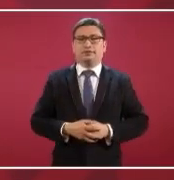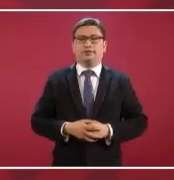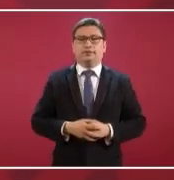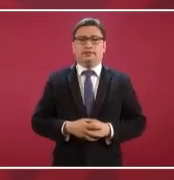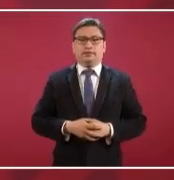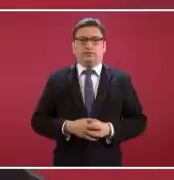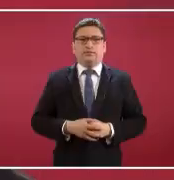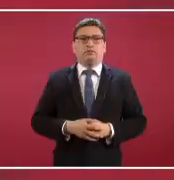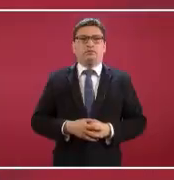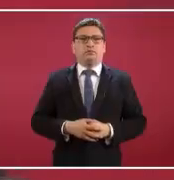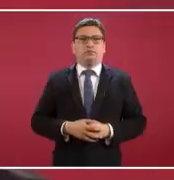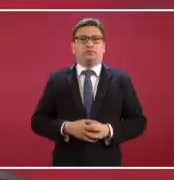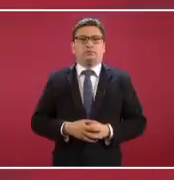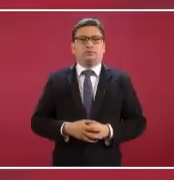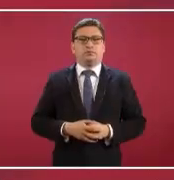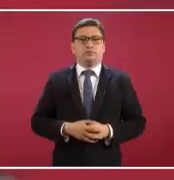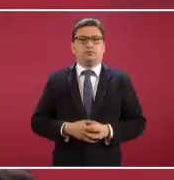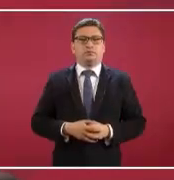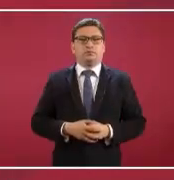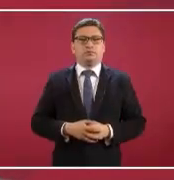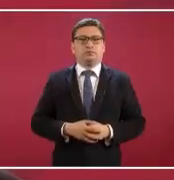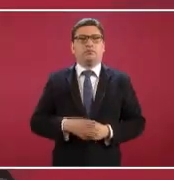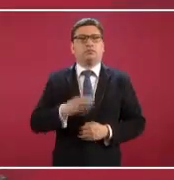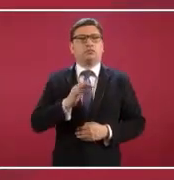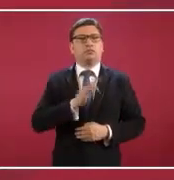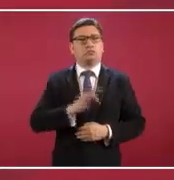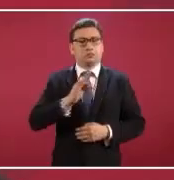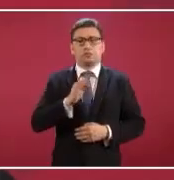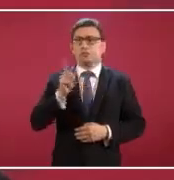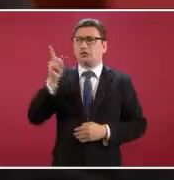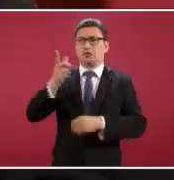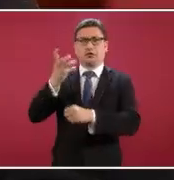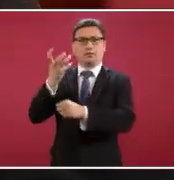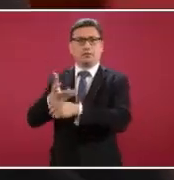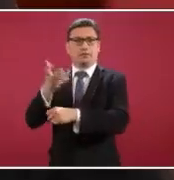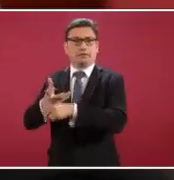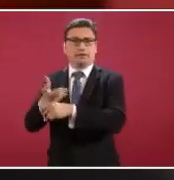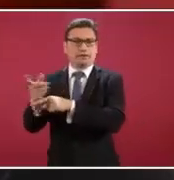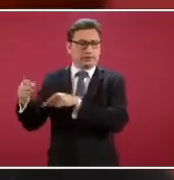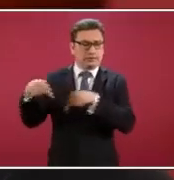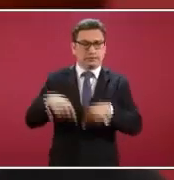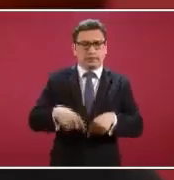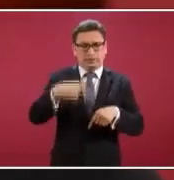que podemos apuntalar, fortalecer la cooperación entre los dos países basadas en el respeto